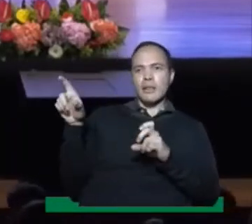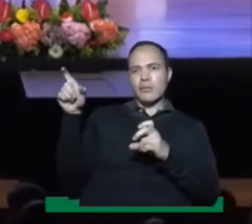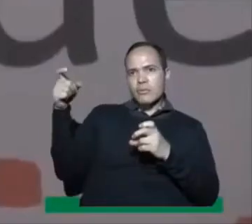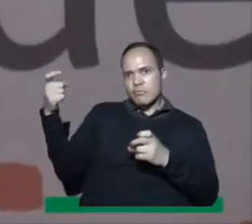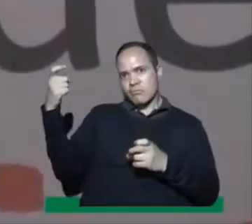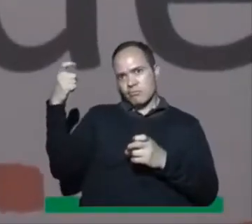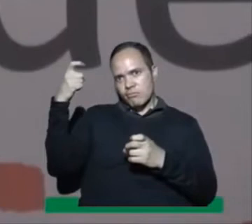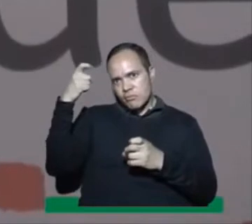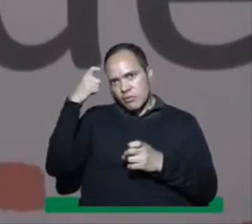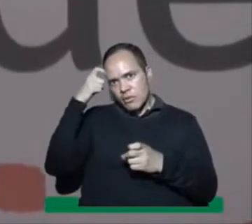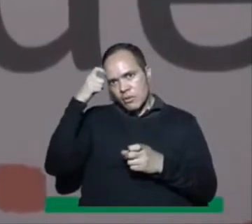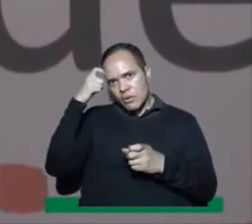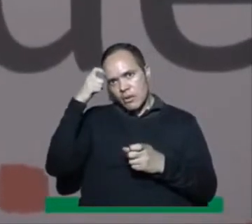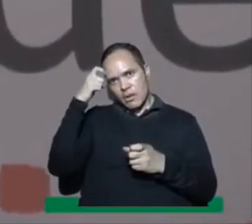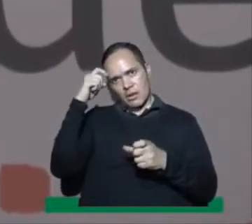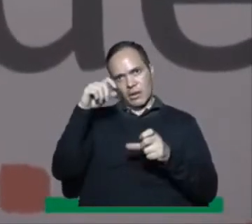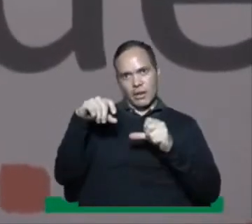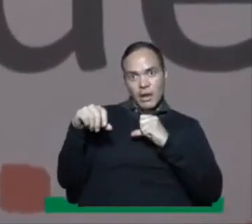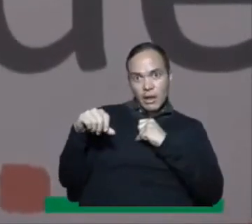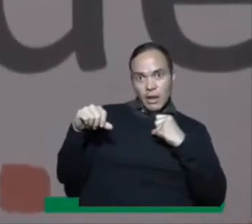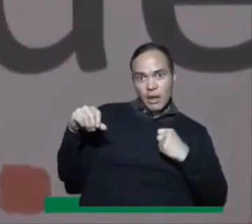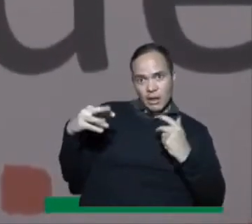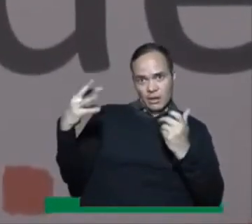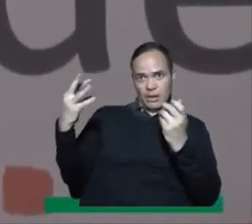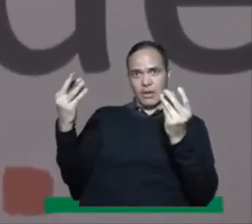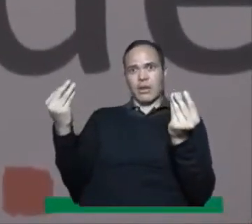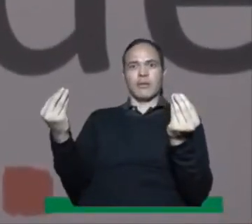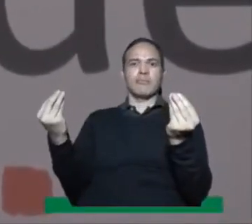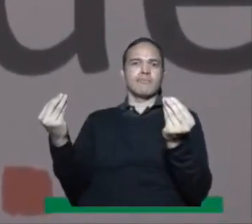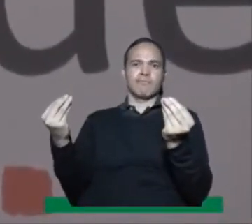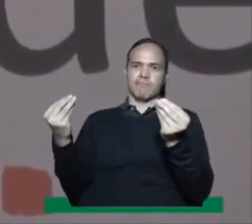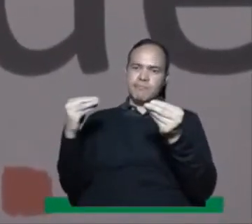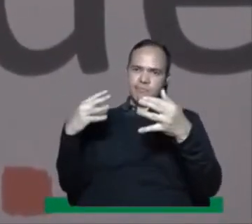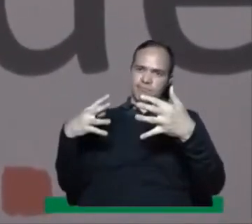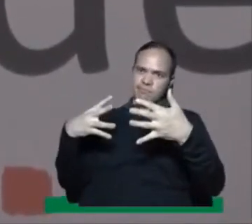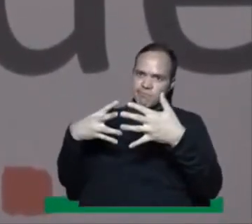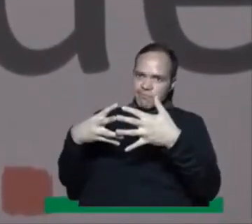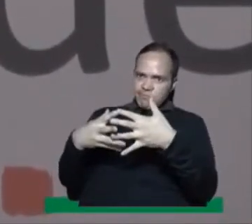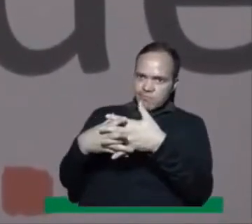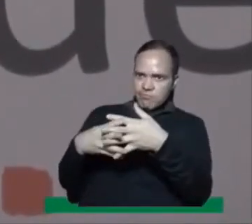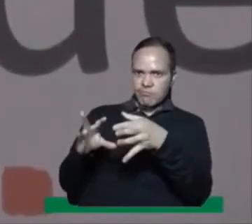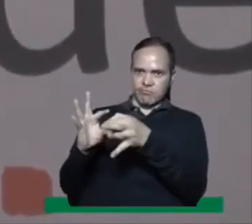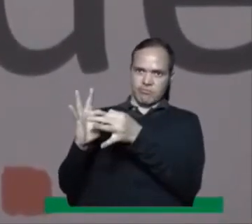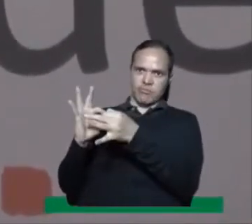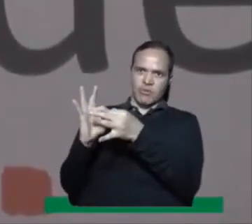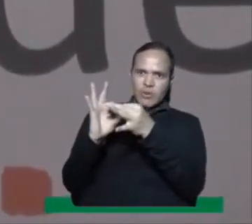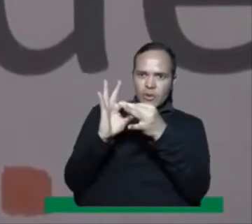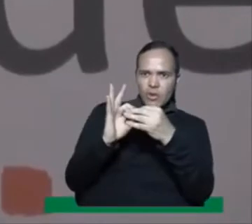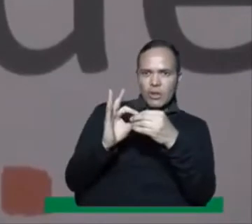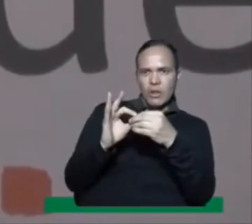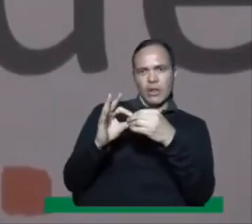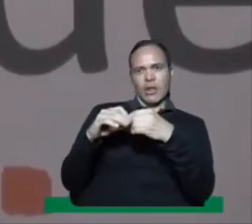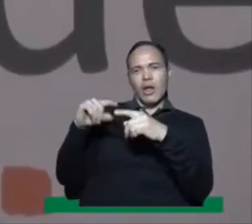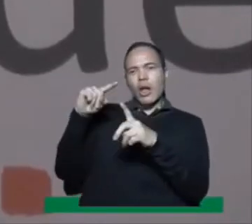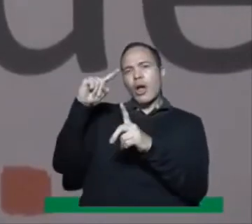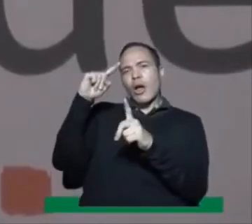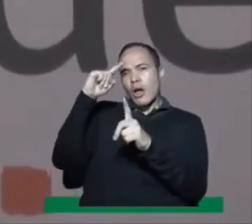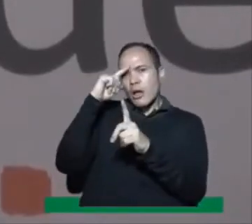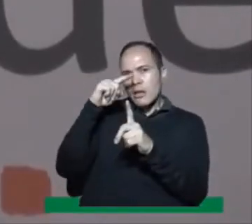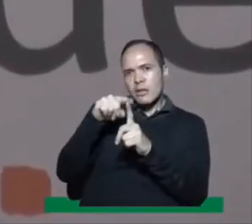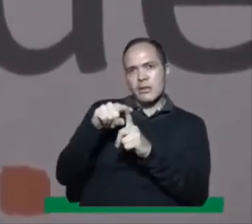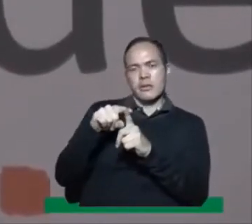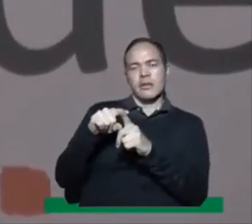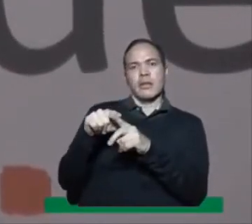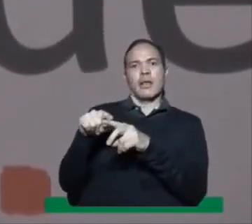en trabajar en pro de los beneficios en cuanto a lo que es la administración acá en la ciudad de medellín